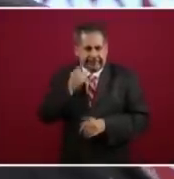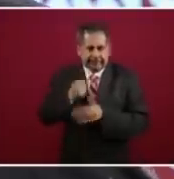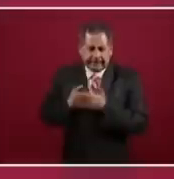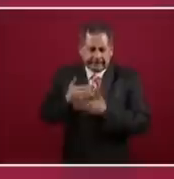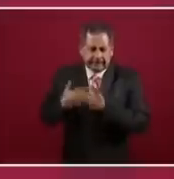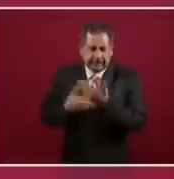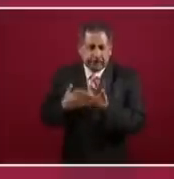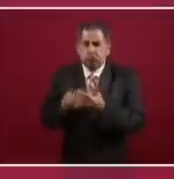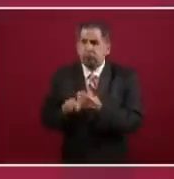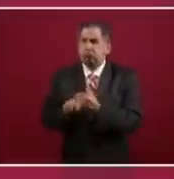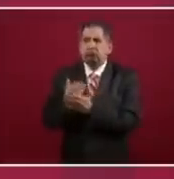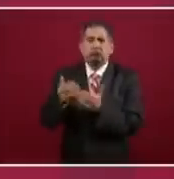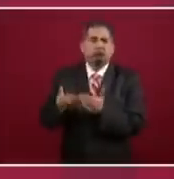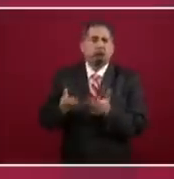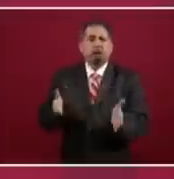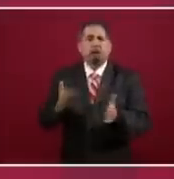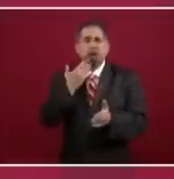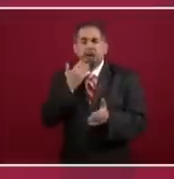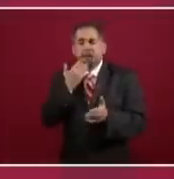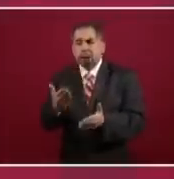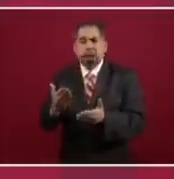como lo saco adelante